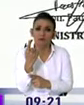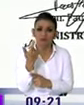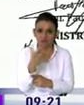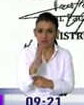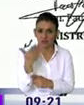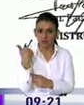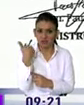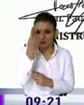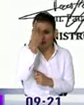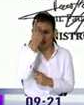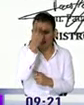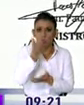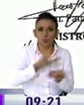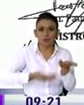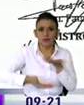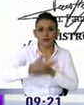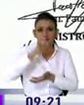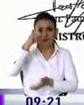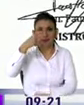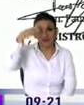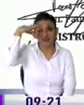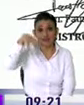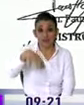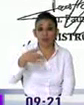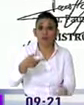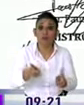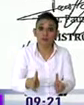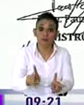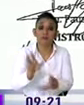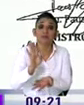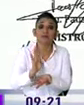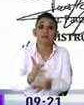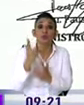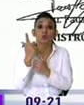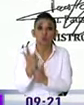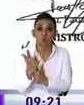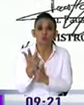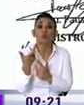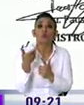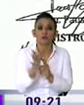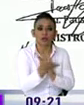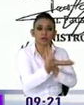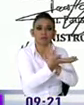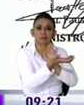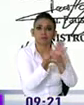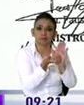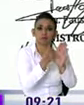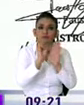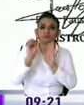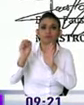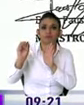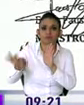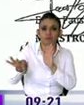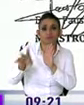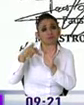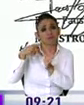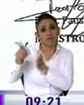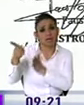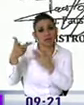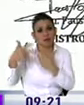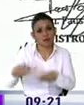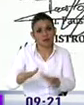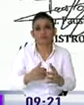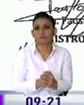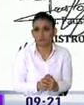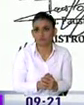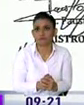de deudas recíprocas entre el Estado Central y el ISFA, ha procedido con la respectiva compensación de obligaciones,